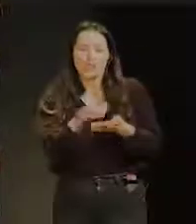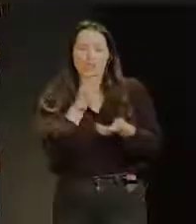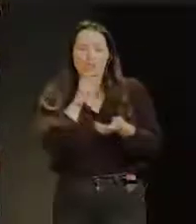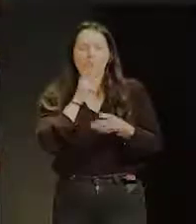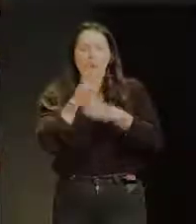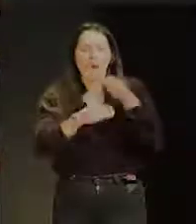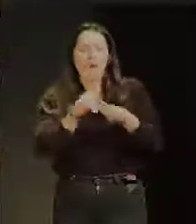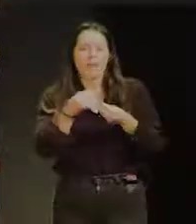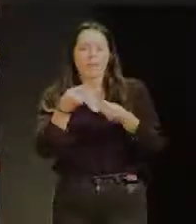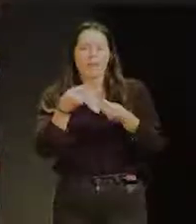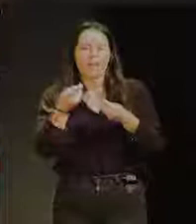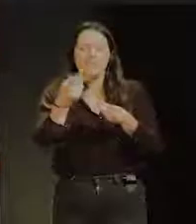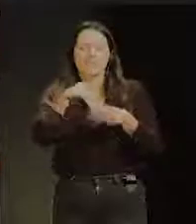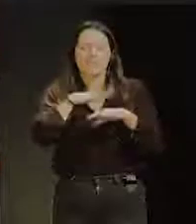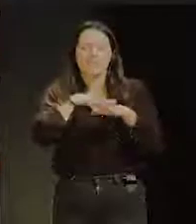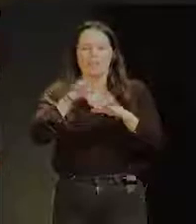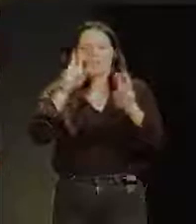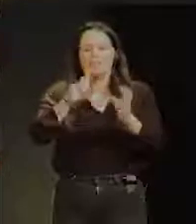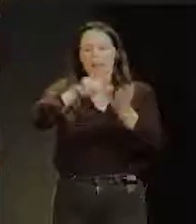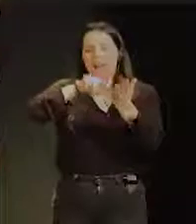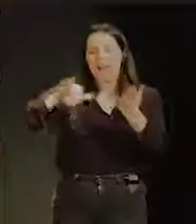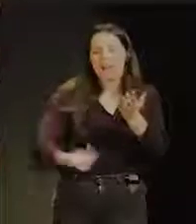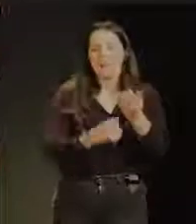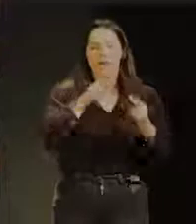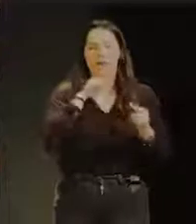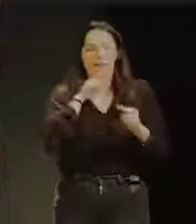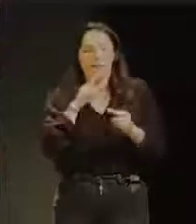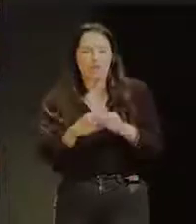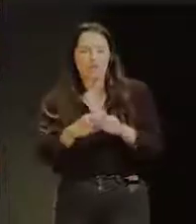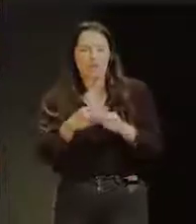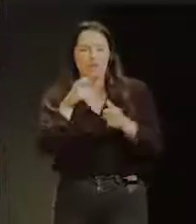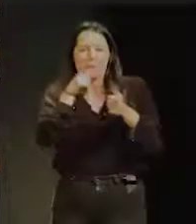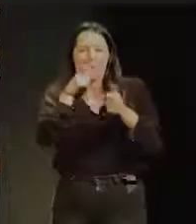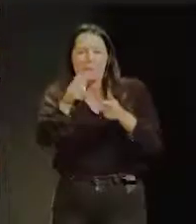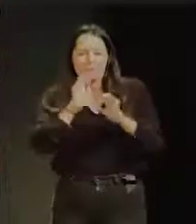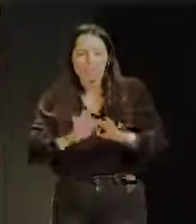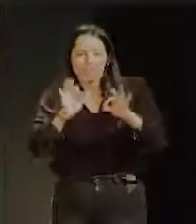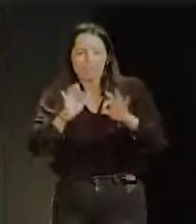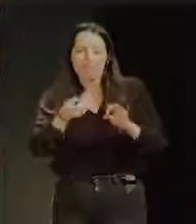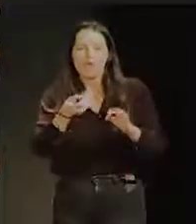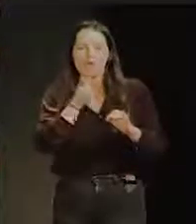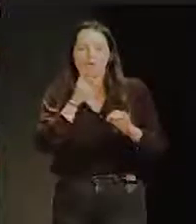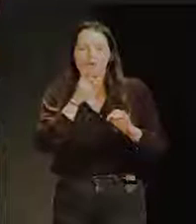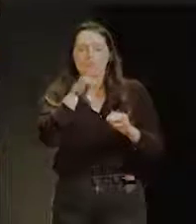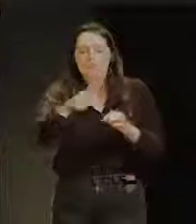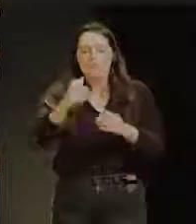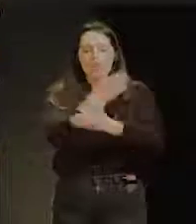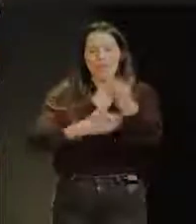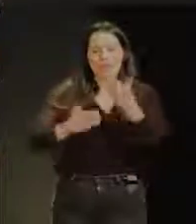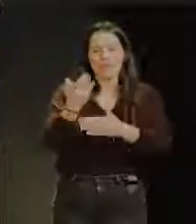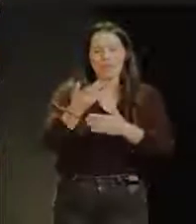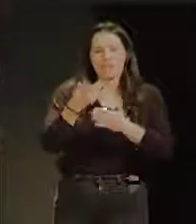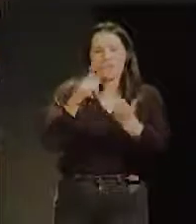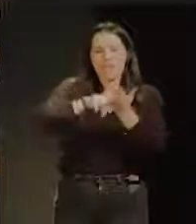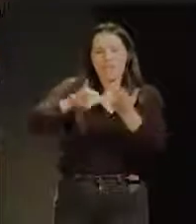terminología y el lenguaje y los nombres y cómo hablamos a las personas con discapacidad? Porque